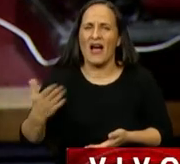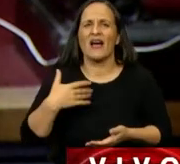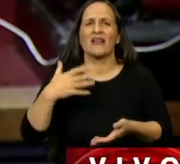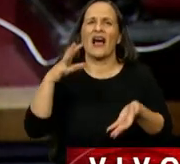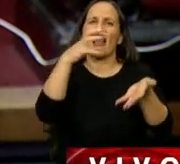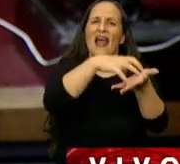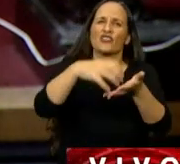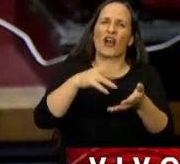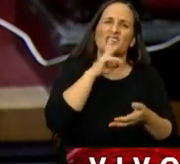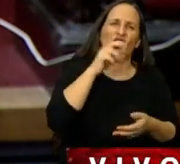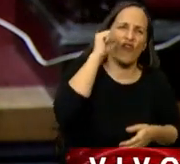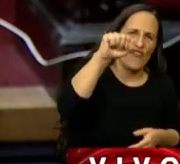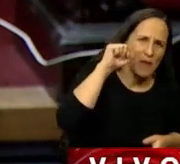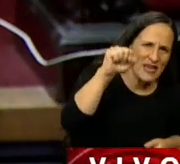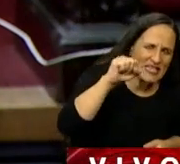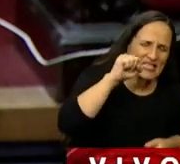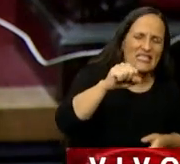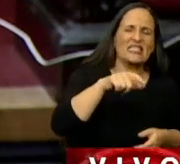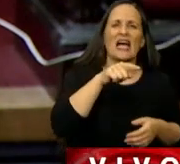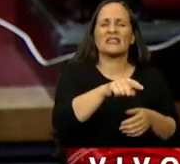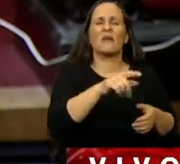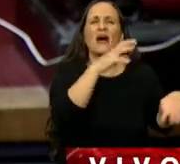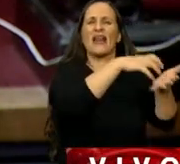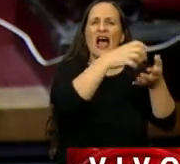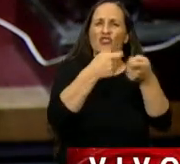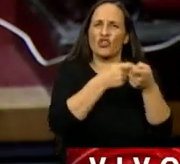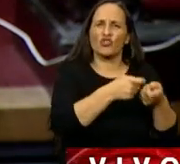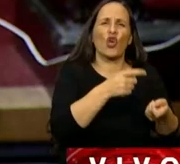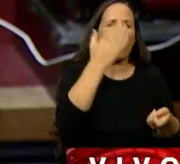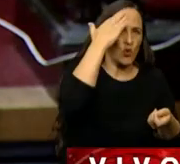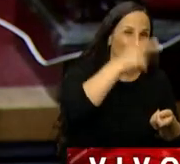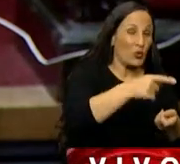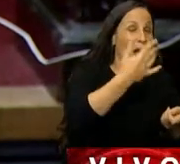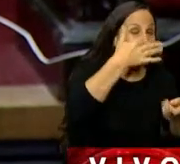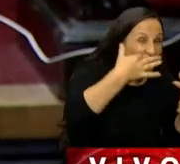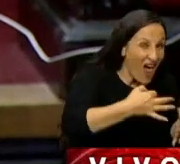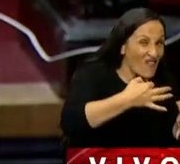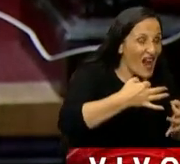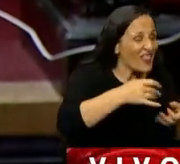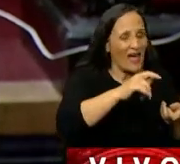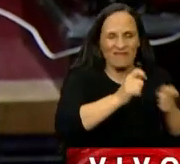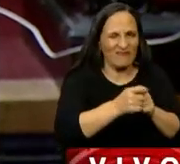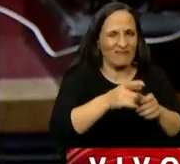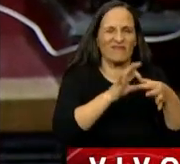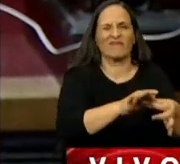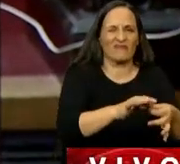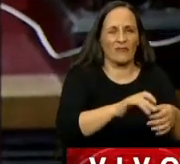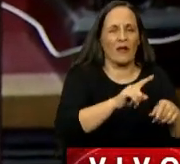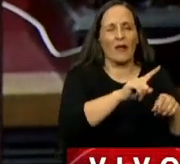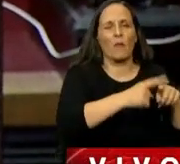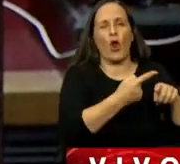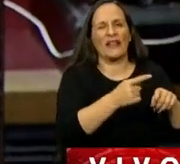organizaciones feministas, para transformar las asociaciones culturales en unidades básicas. Diputado,